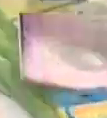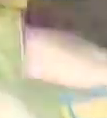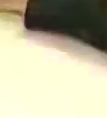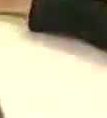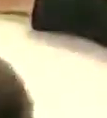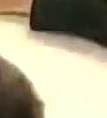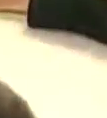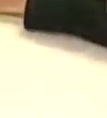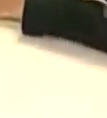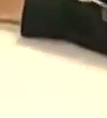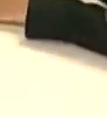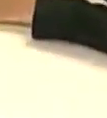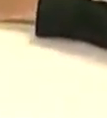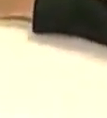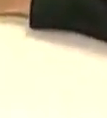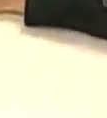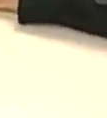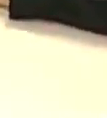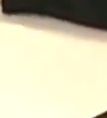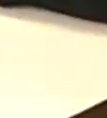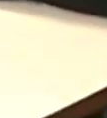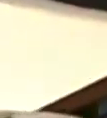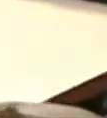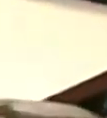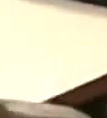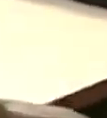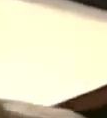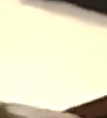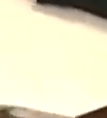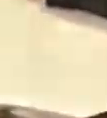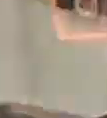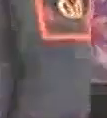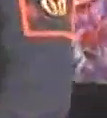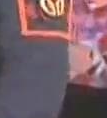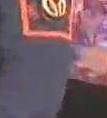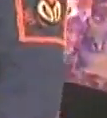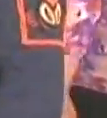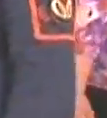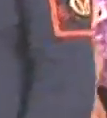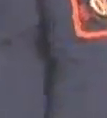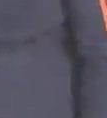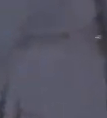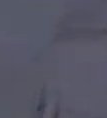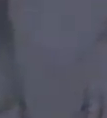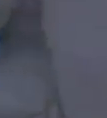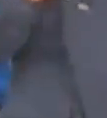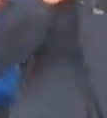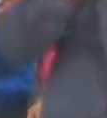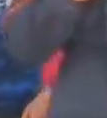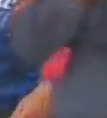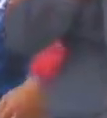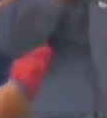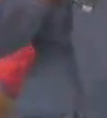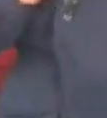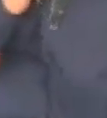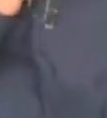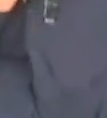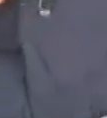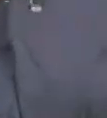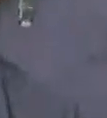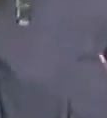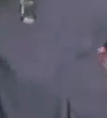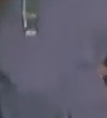querida vicepresidenta, bienvenida a la alegría. Hoy ha sido un día de alegría, de esperanza para